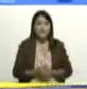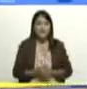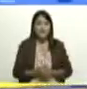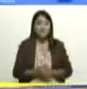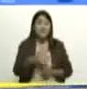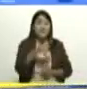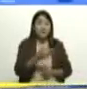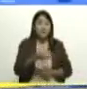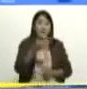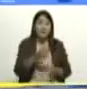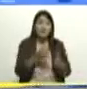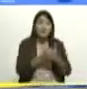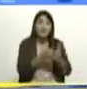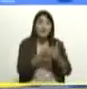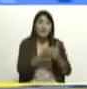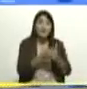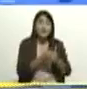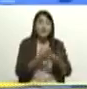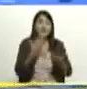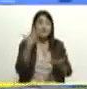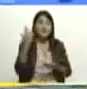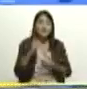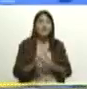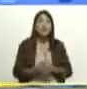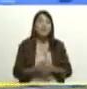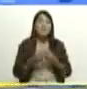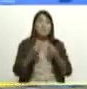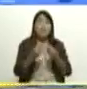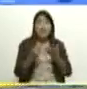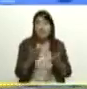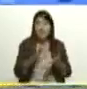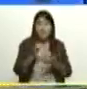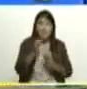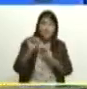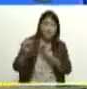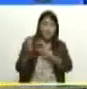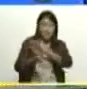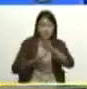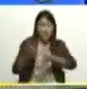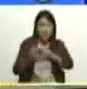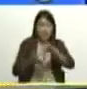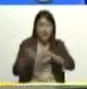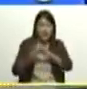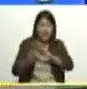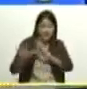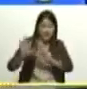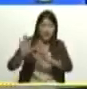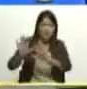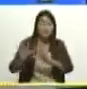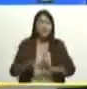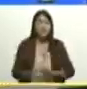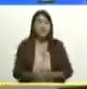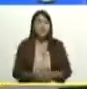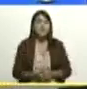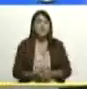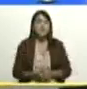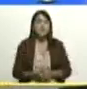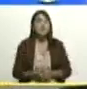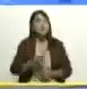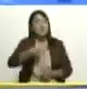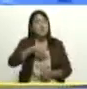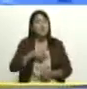guía, un buen plan de vuelo para pasar tormenta. No es fácil pasar tormenta. Y